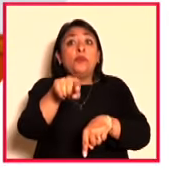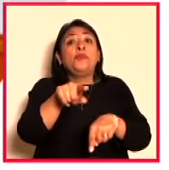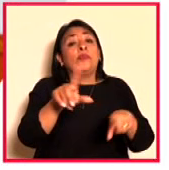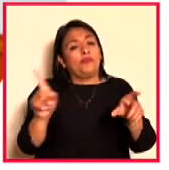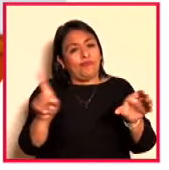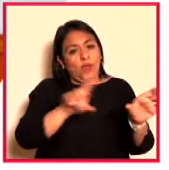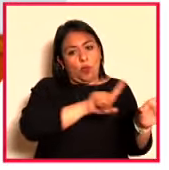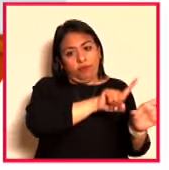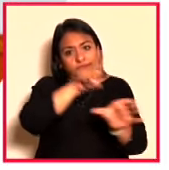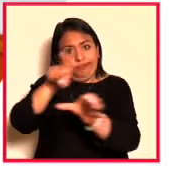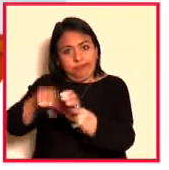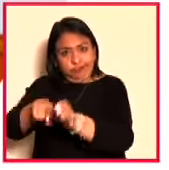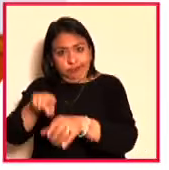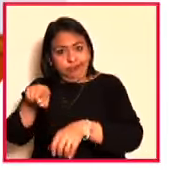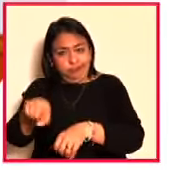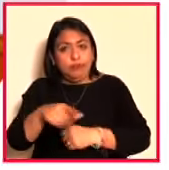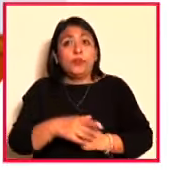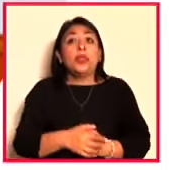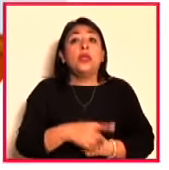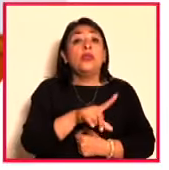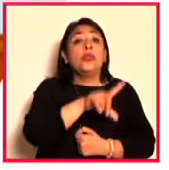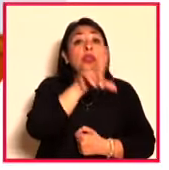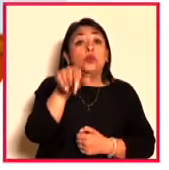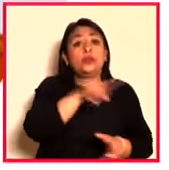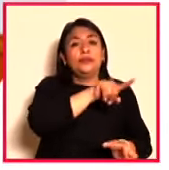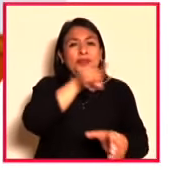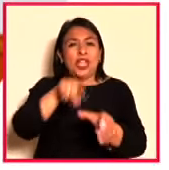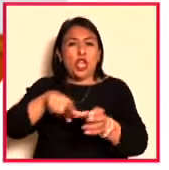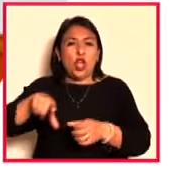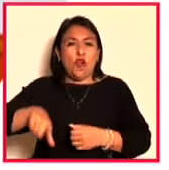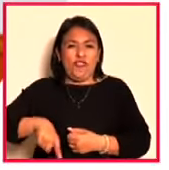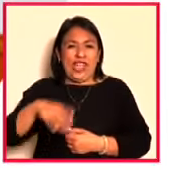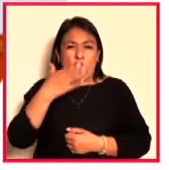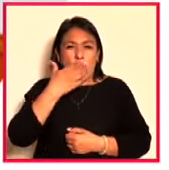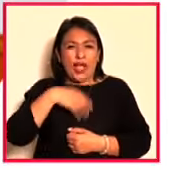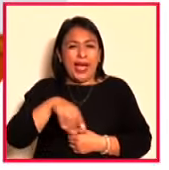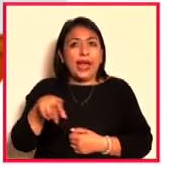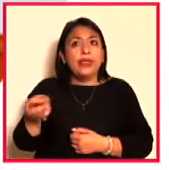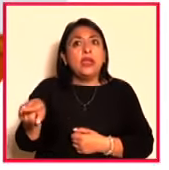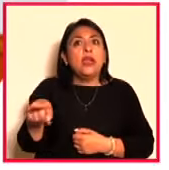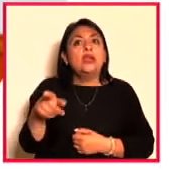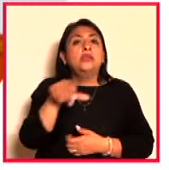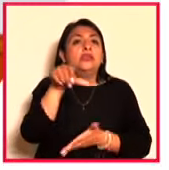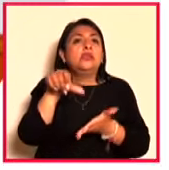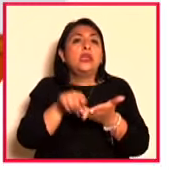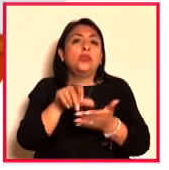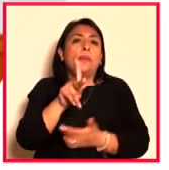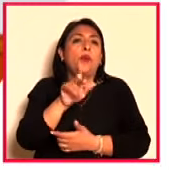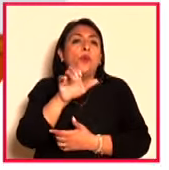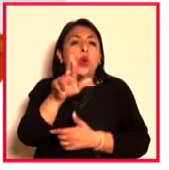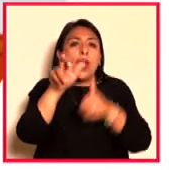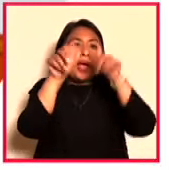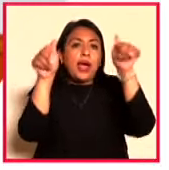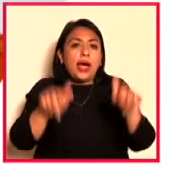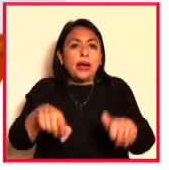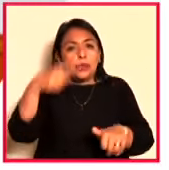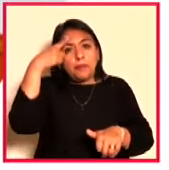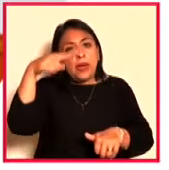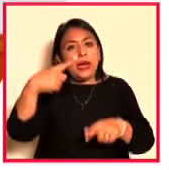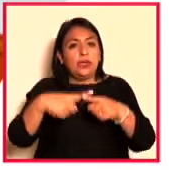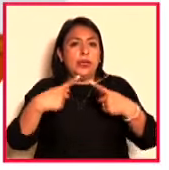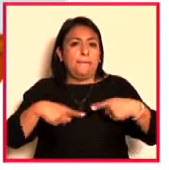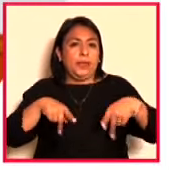parte. Y que luego pasaron con el gobierno de Lázaro Cárdenas a ser centros populares de arte para trabajadores. Y de ahí hubo